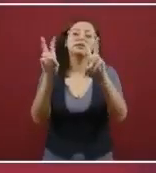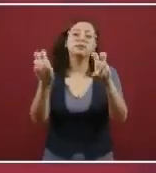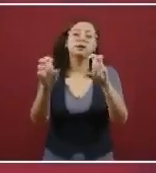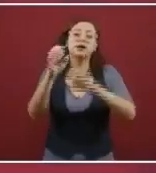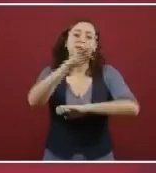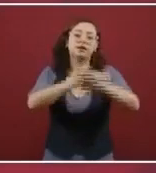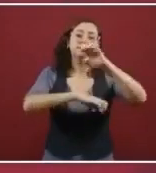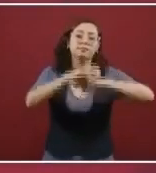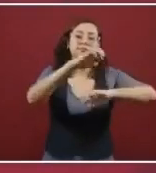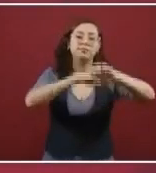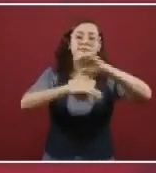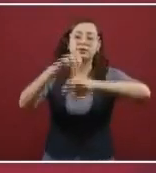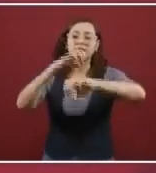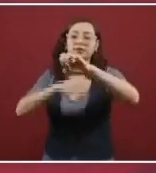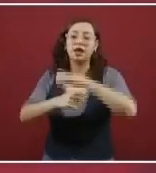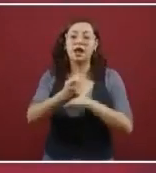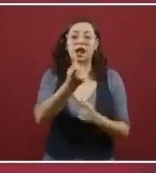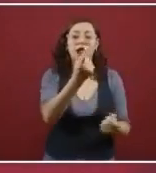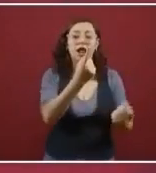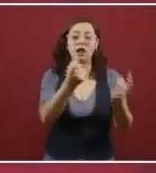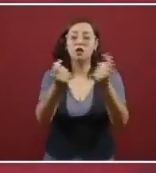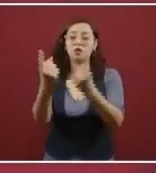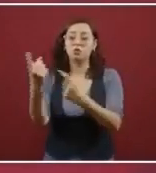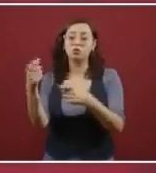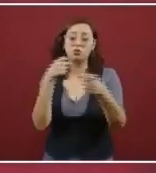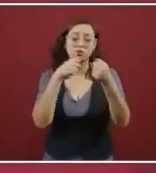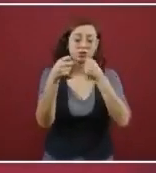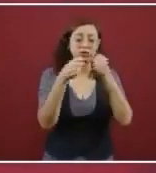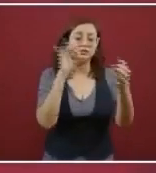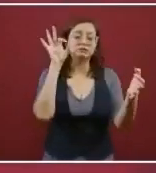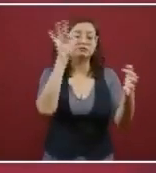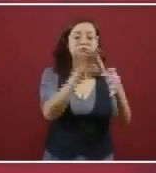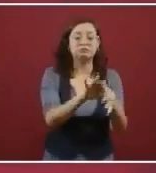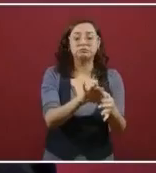vinculadas a los periodistas.